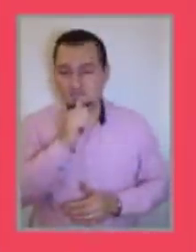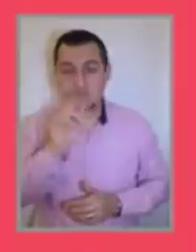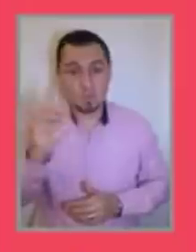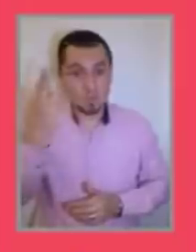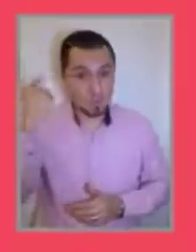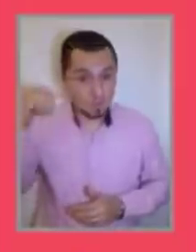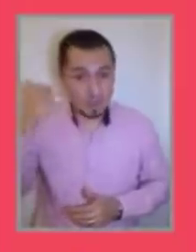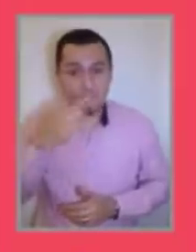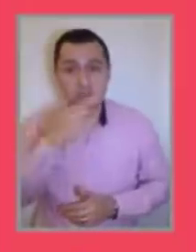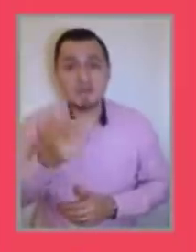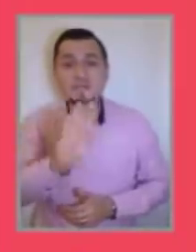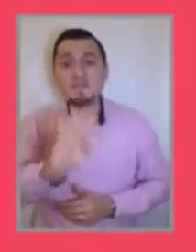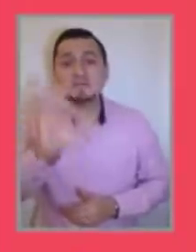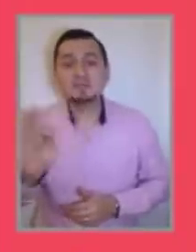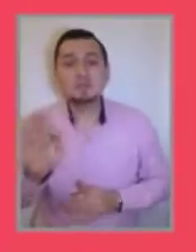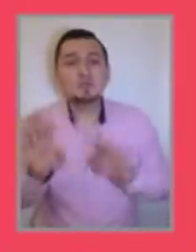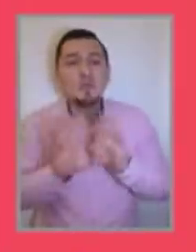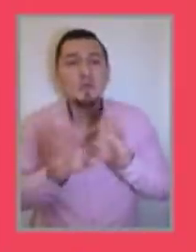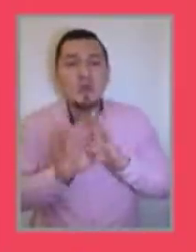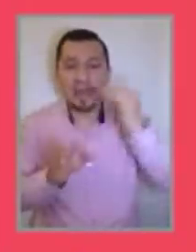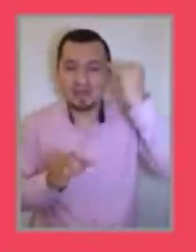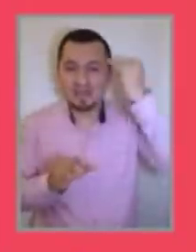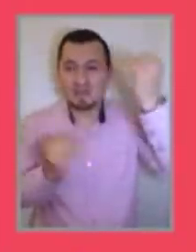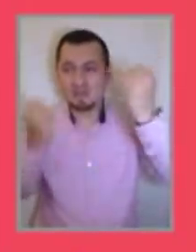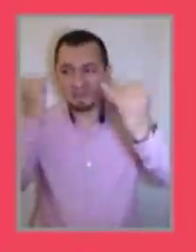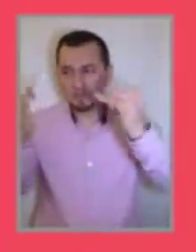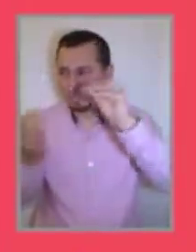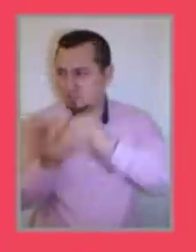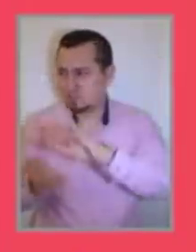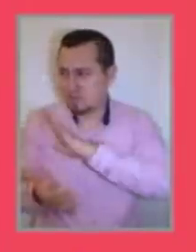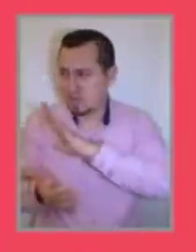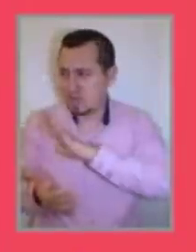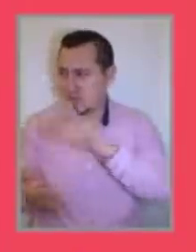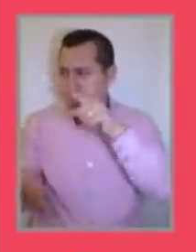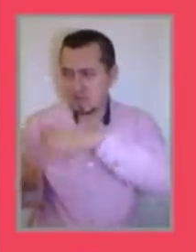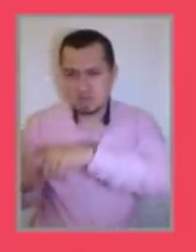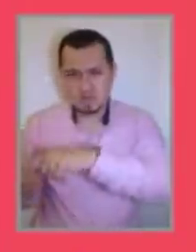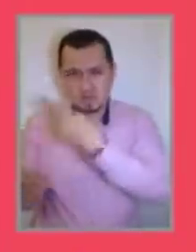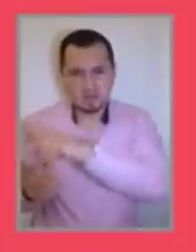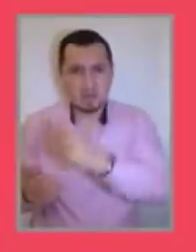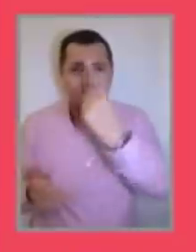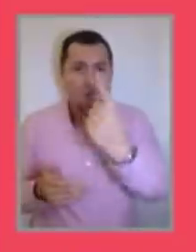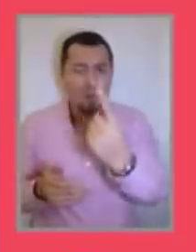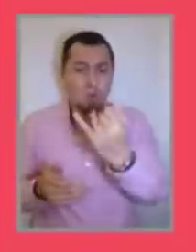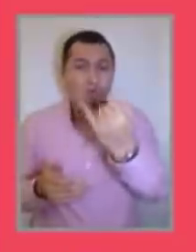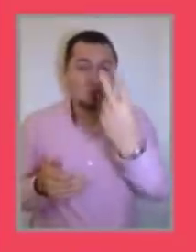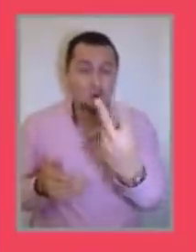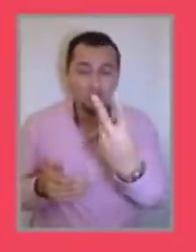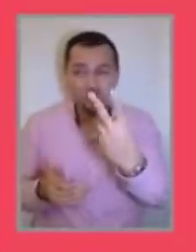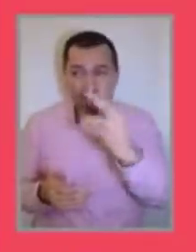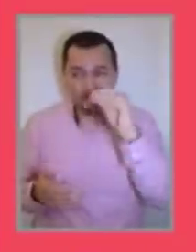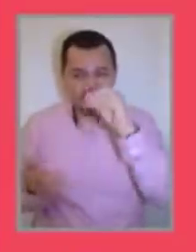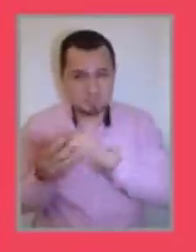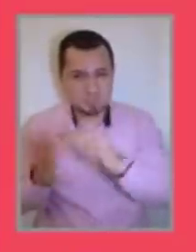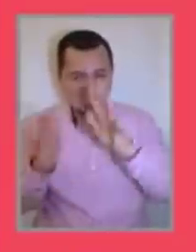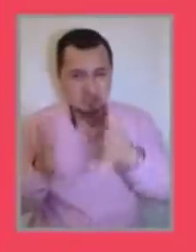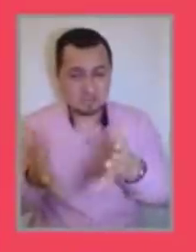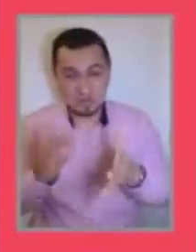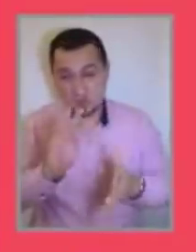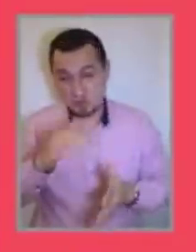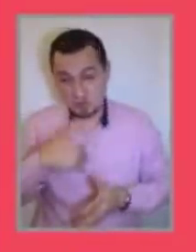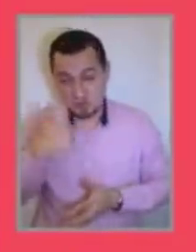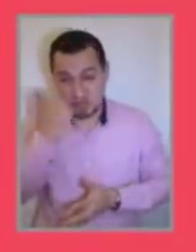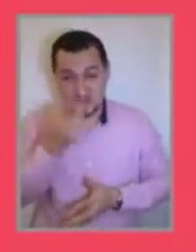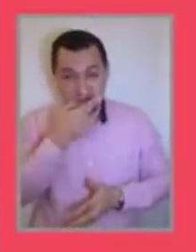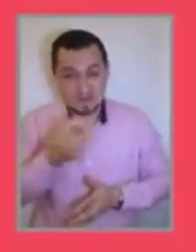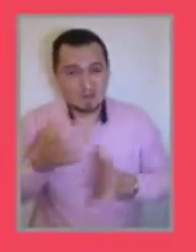son fechas tentativas que están aquí. Que es lo autorizado en la 1 y 2. En la 1 y 2. Justamente es lo que ya tenemos. Pero lo que quiero decir es que estamos